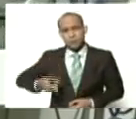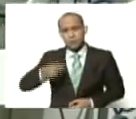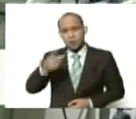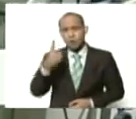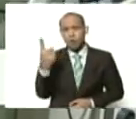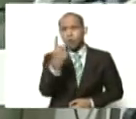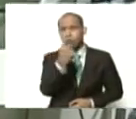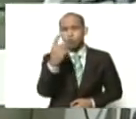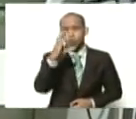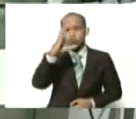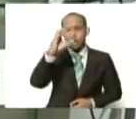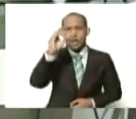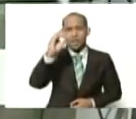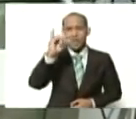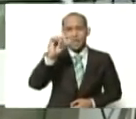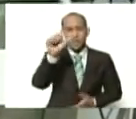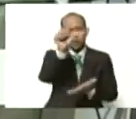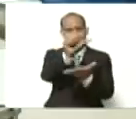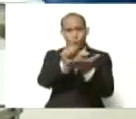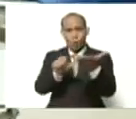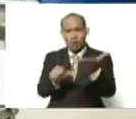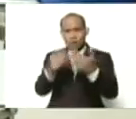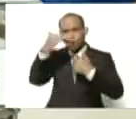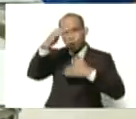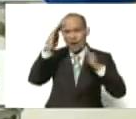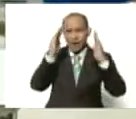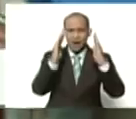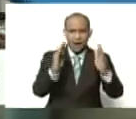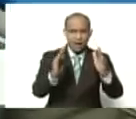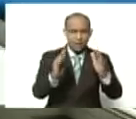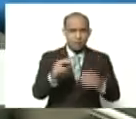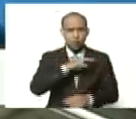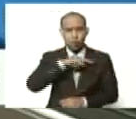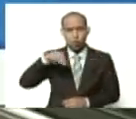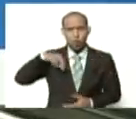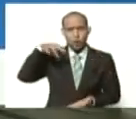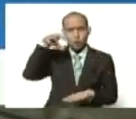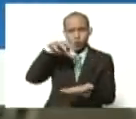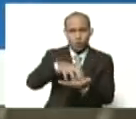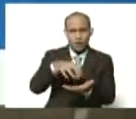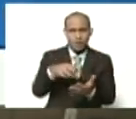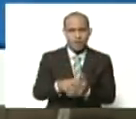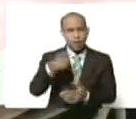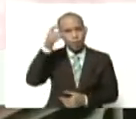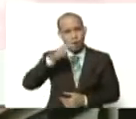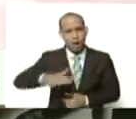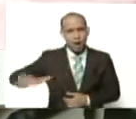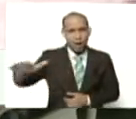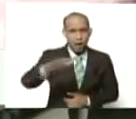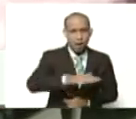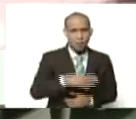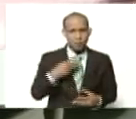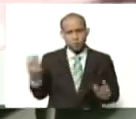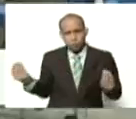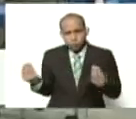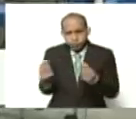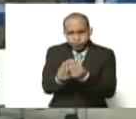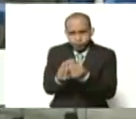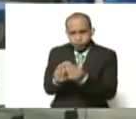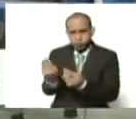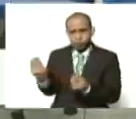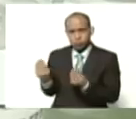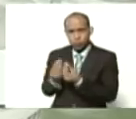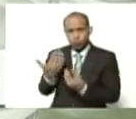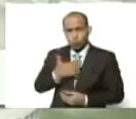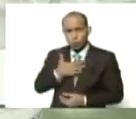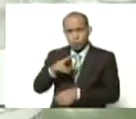CDI de carácter quirúrgico para atender en nuestro estado al pueblo. Se encuentra conmigo el doctor Mauricio Vázquez